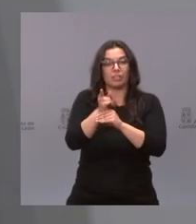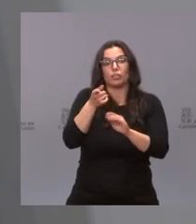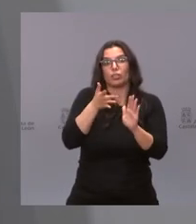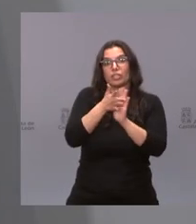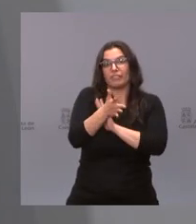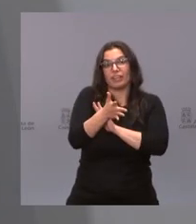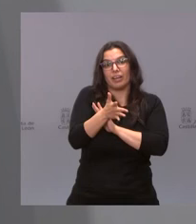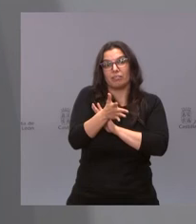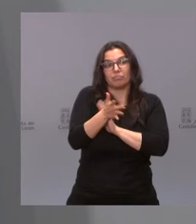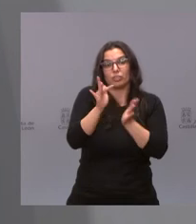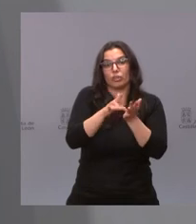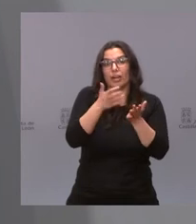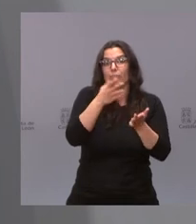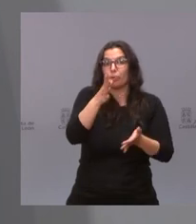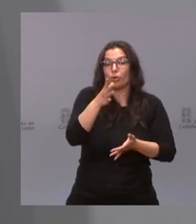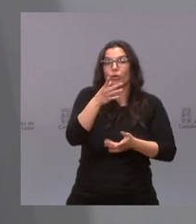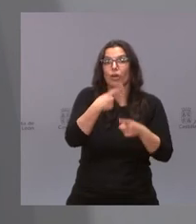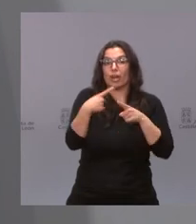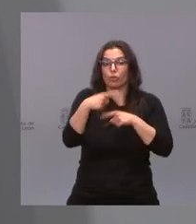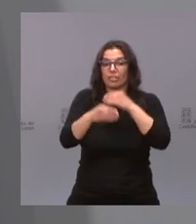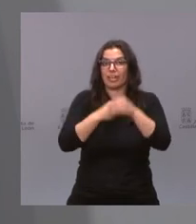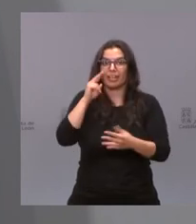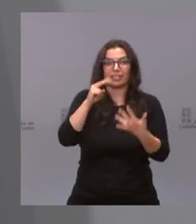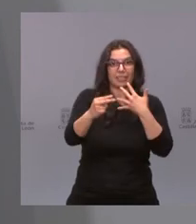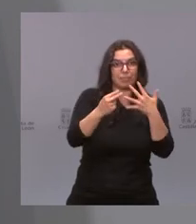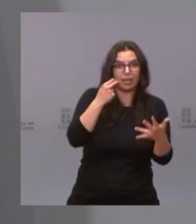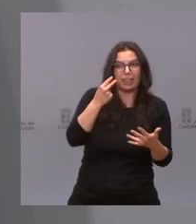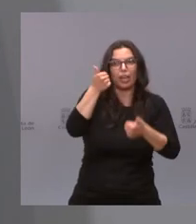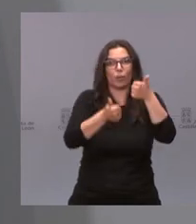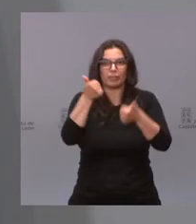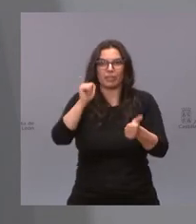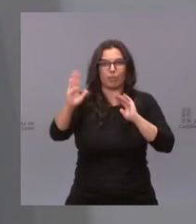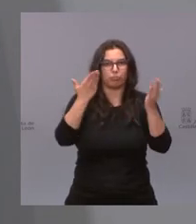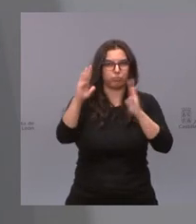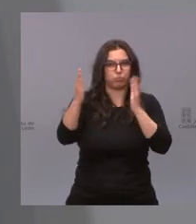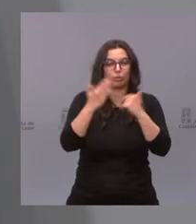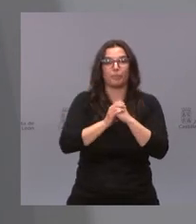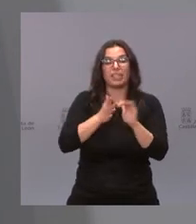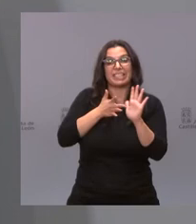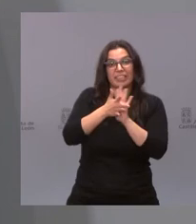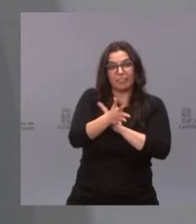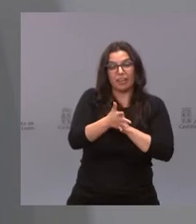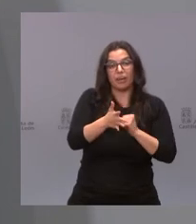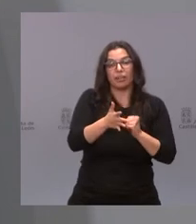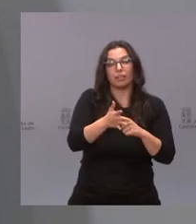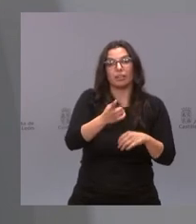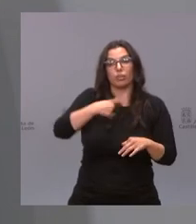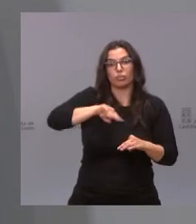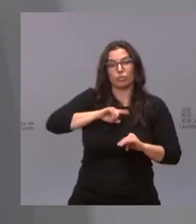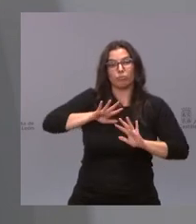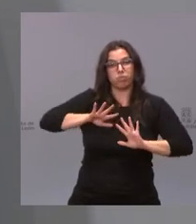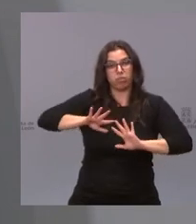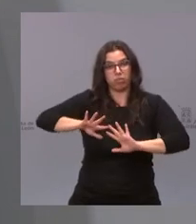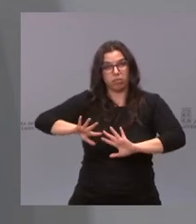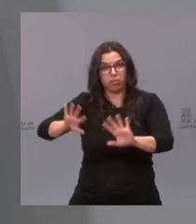lo que ocurre cuando se hacen las cosas con transparencia y de manera competitiva. ¿Quiere decir eso que vamos a abandonar